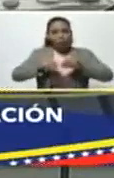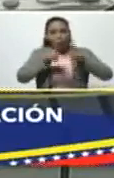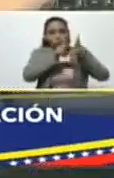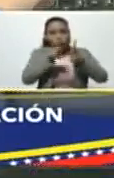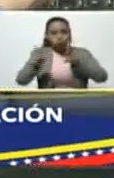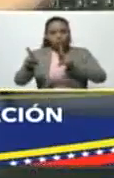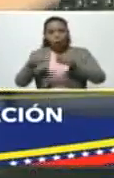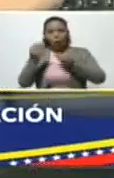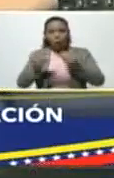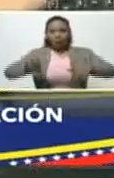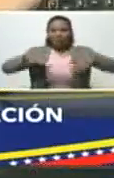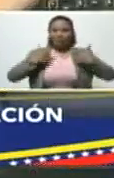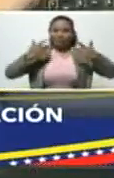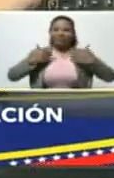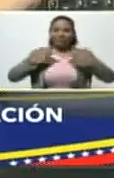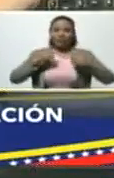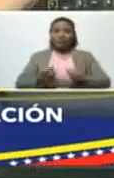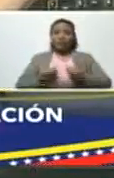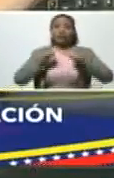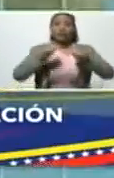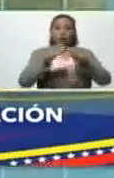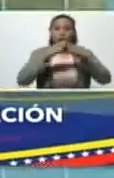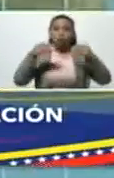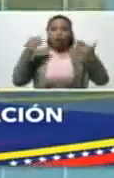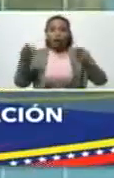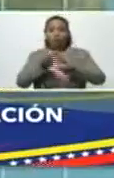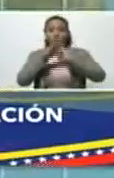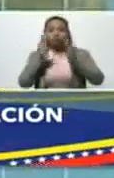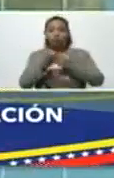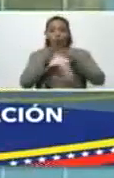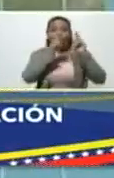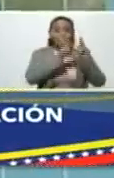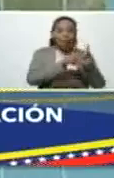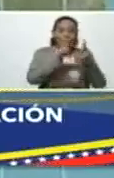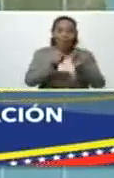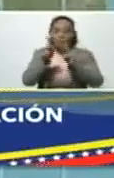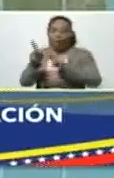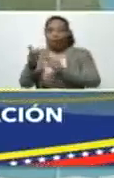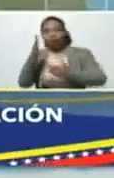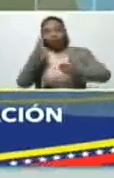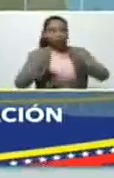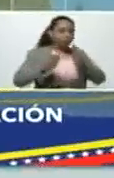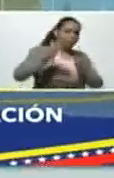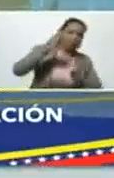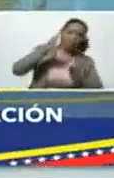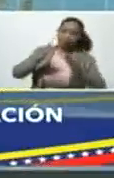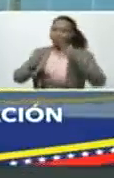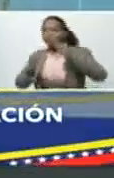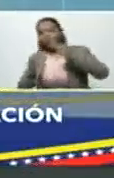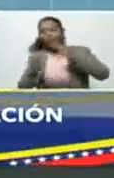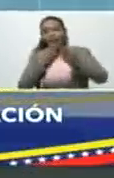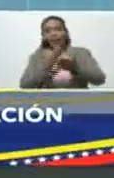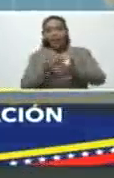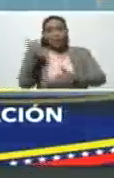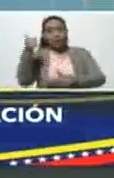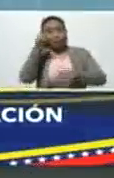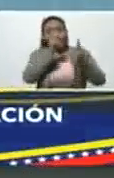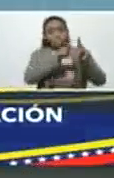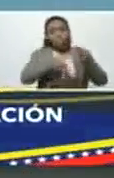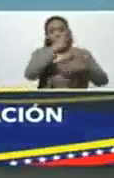amena, divertida, iniciándolos en todo lo que es el mundo de la programación y la robótica. Gracias a este programa, pues